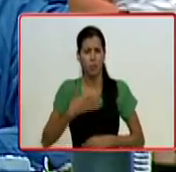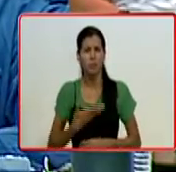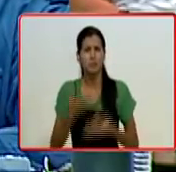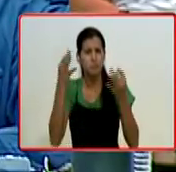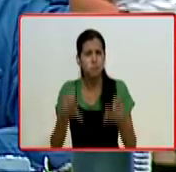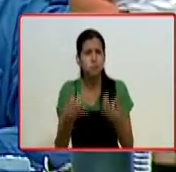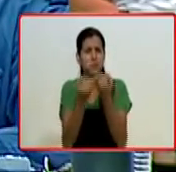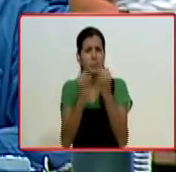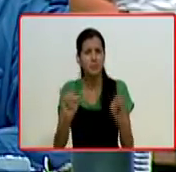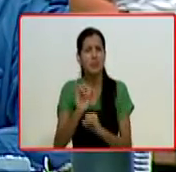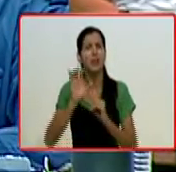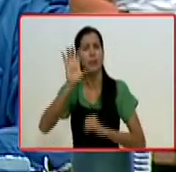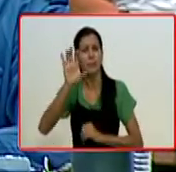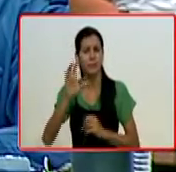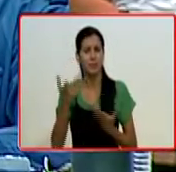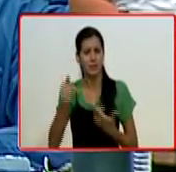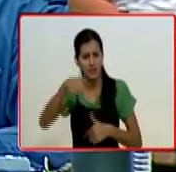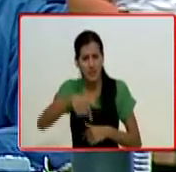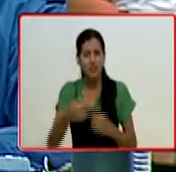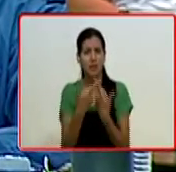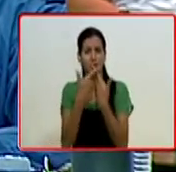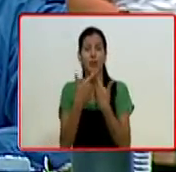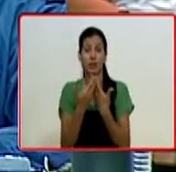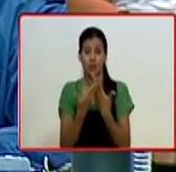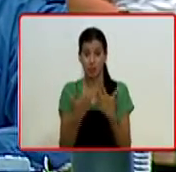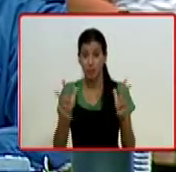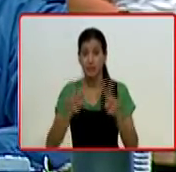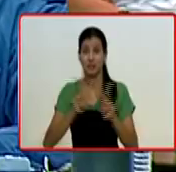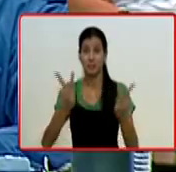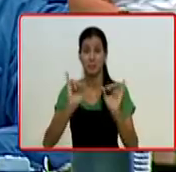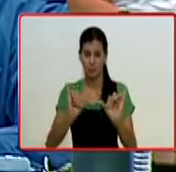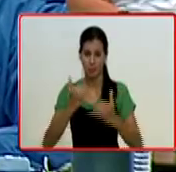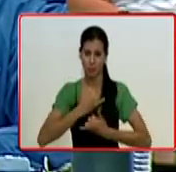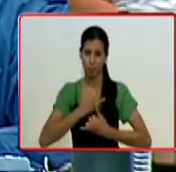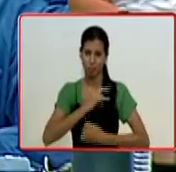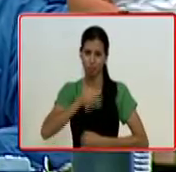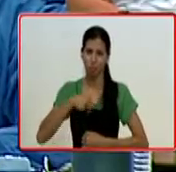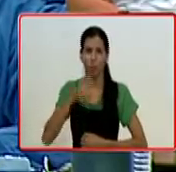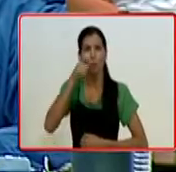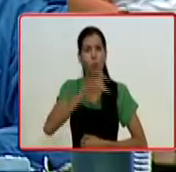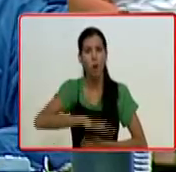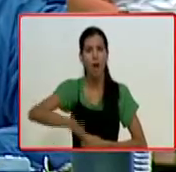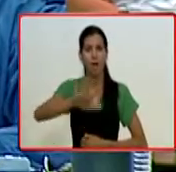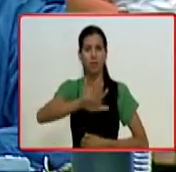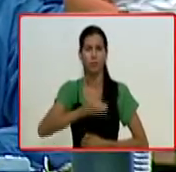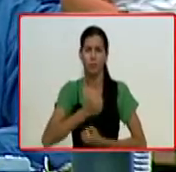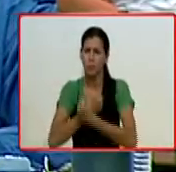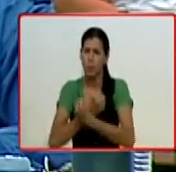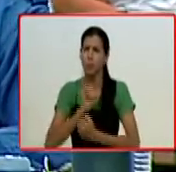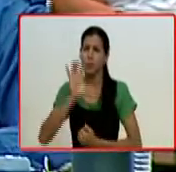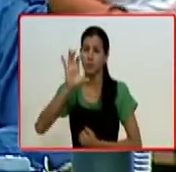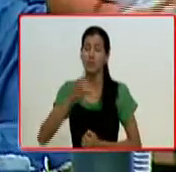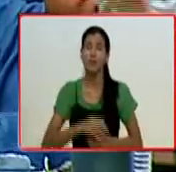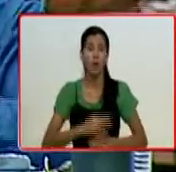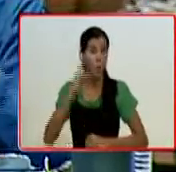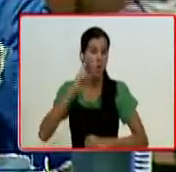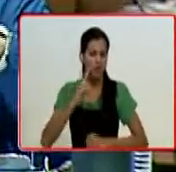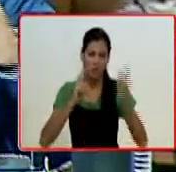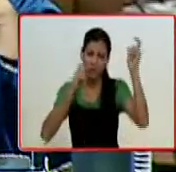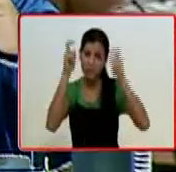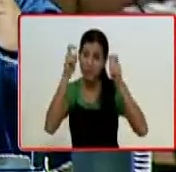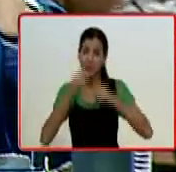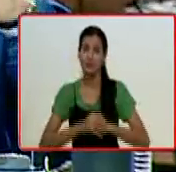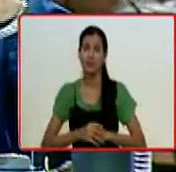y la paz del país somos nosotros, el pueblo patriota y bolivariano de Venezuela y la